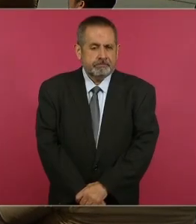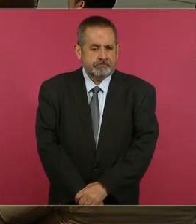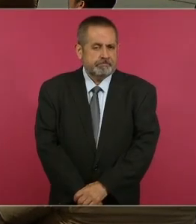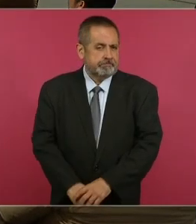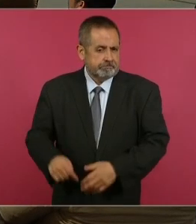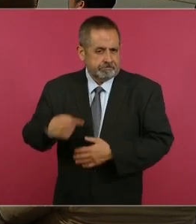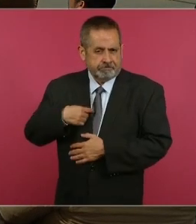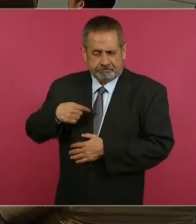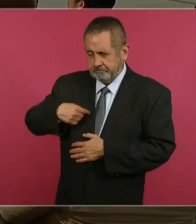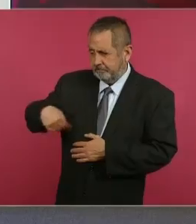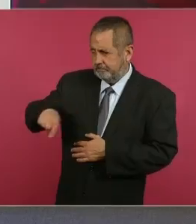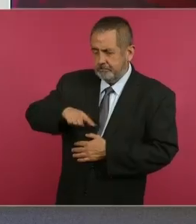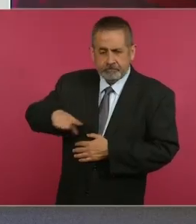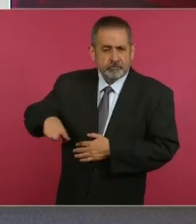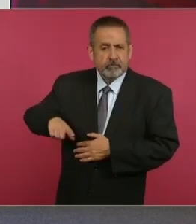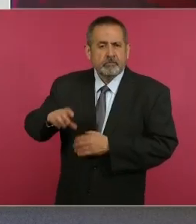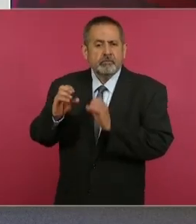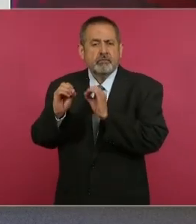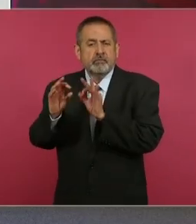de